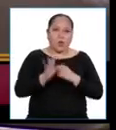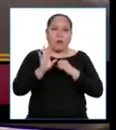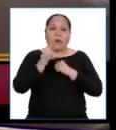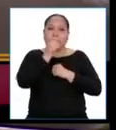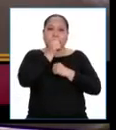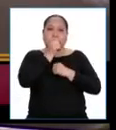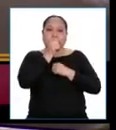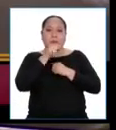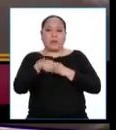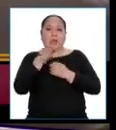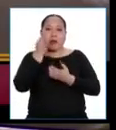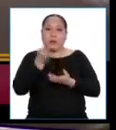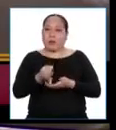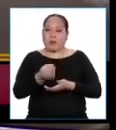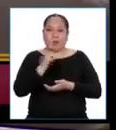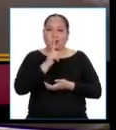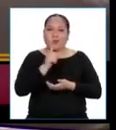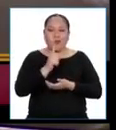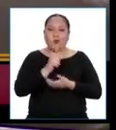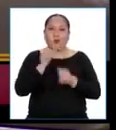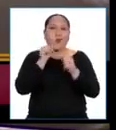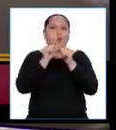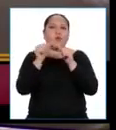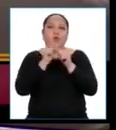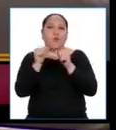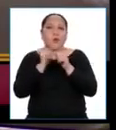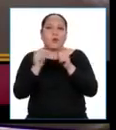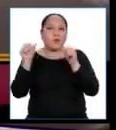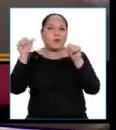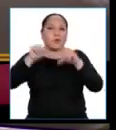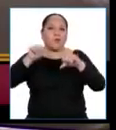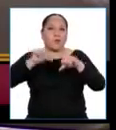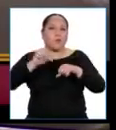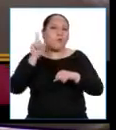todo, no más cifras maquilladas.